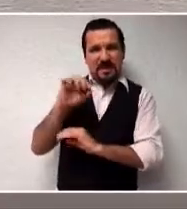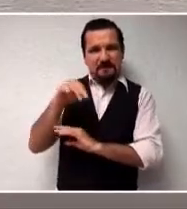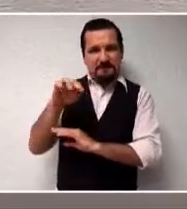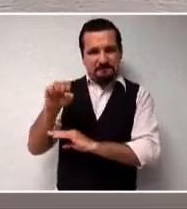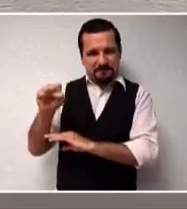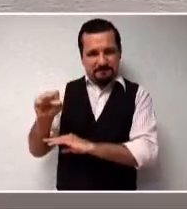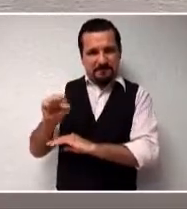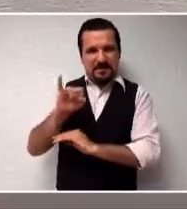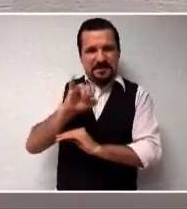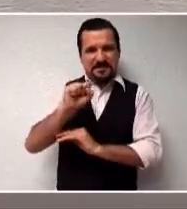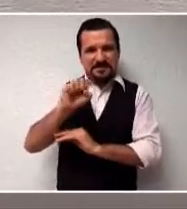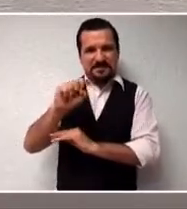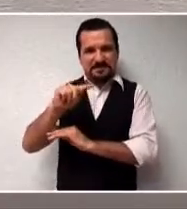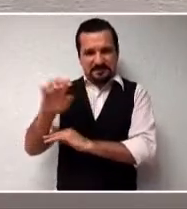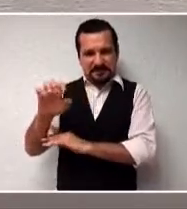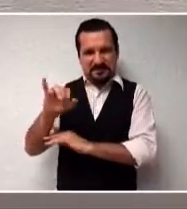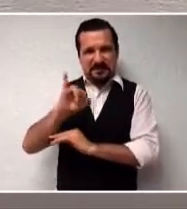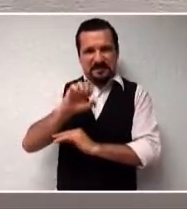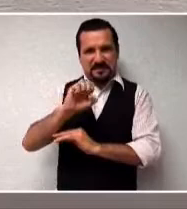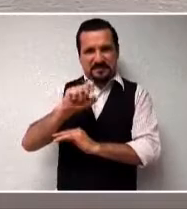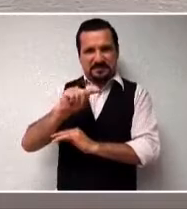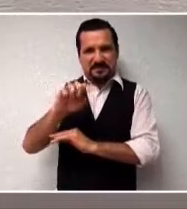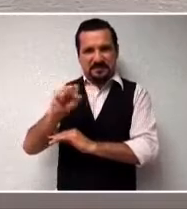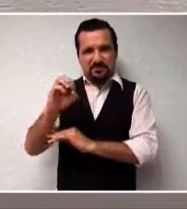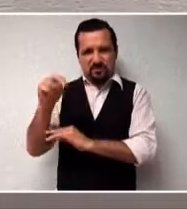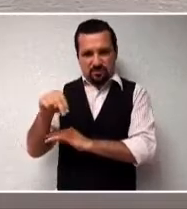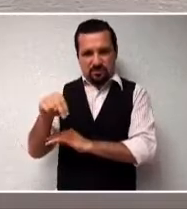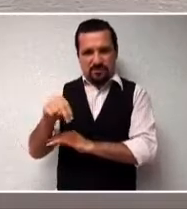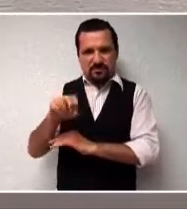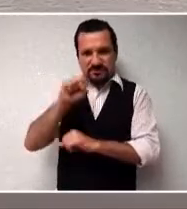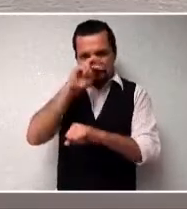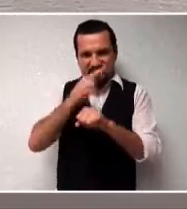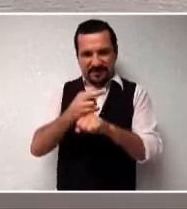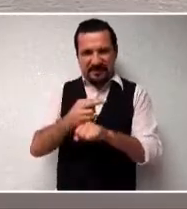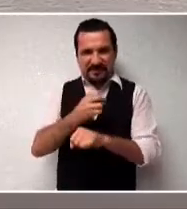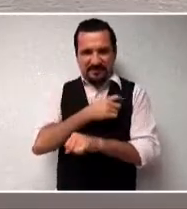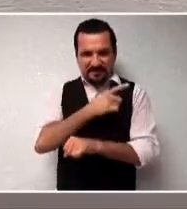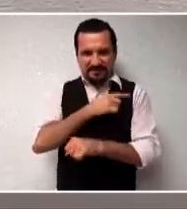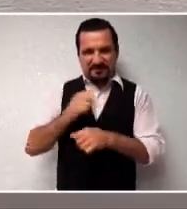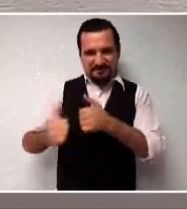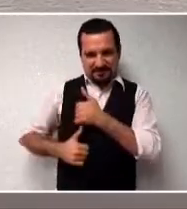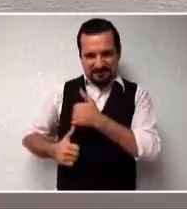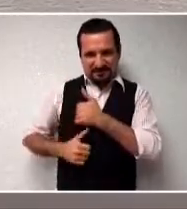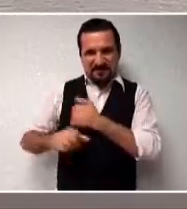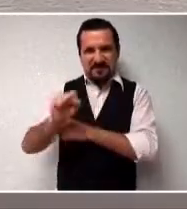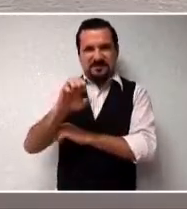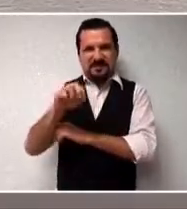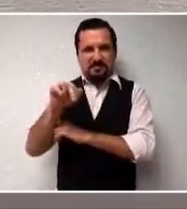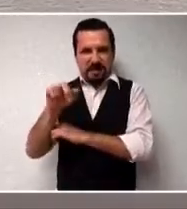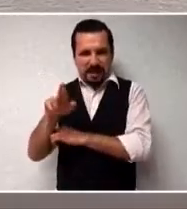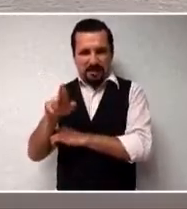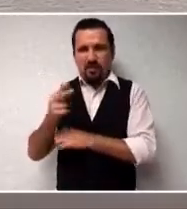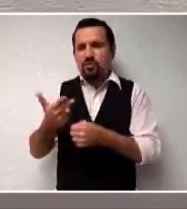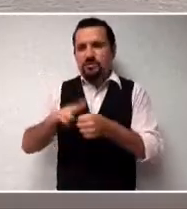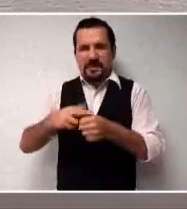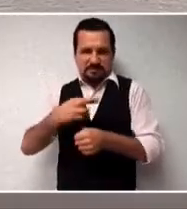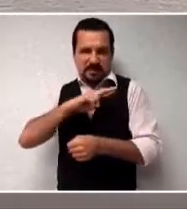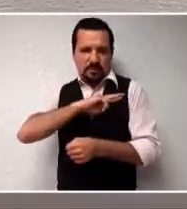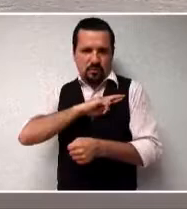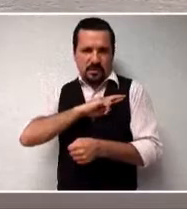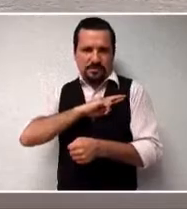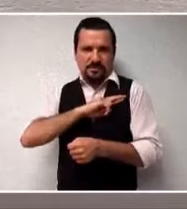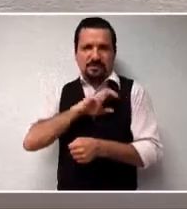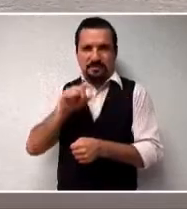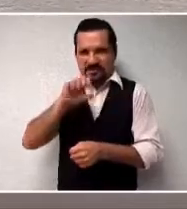elite y usted son sedena semar hospitales privados y la propia secretaria de salud